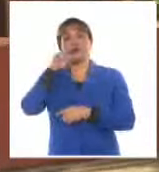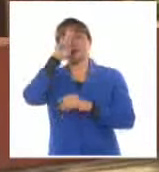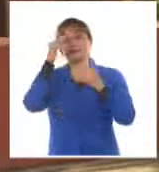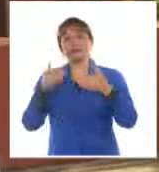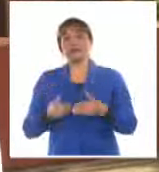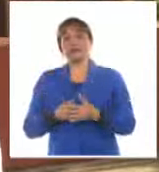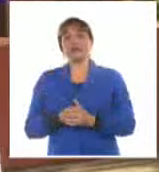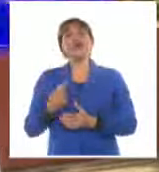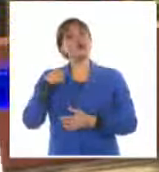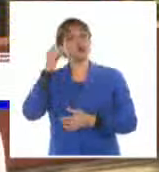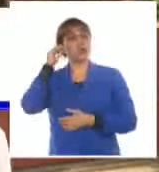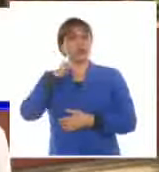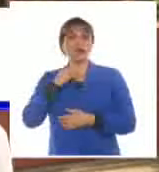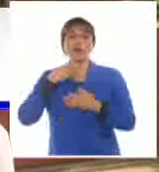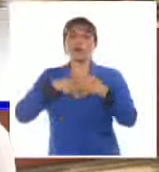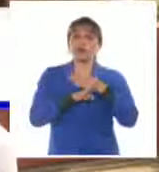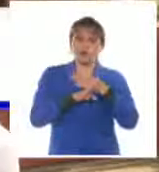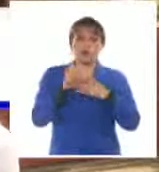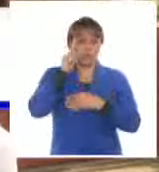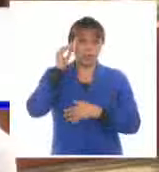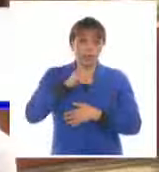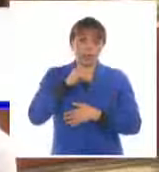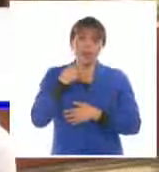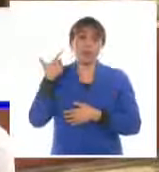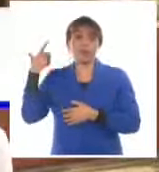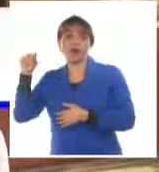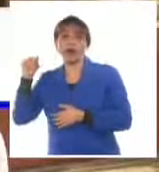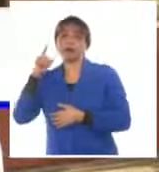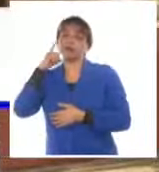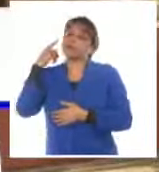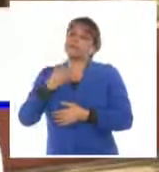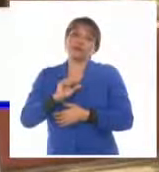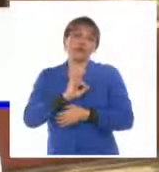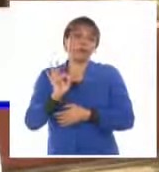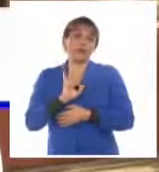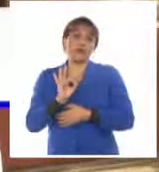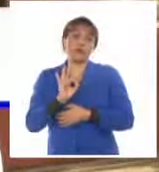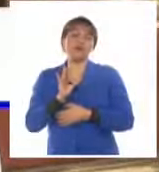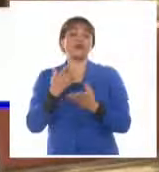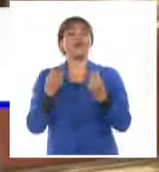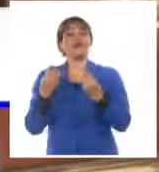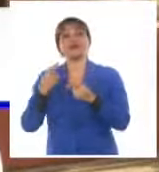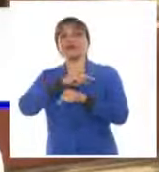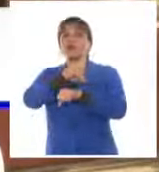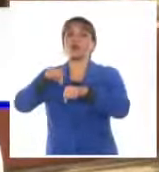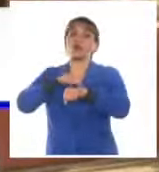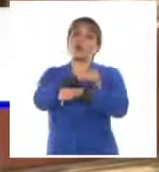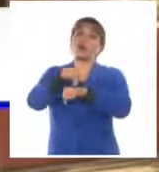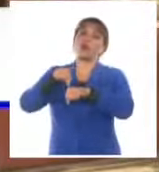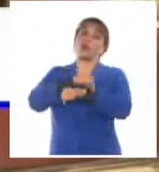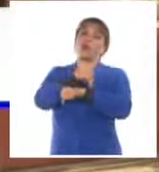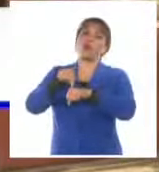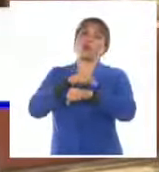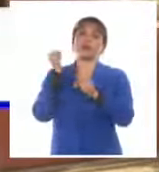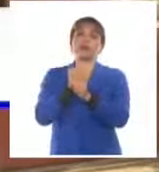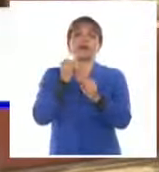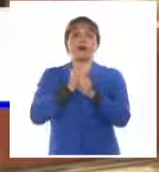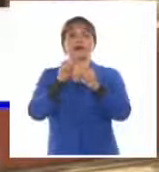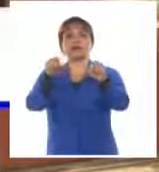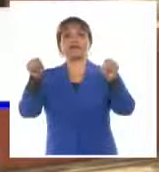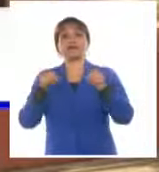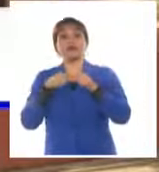sabe cuando uno entra, pero no cuando sale. Y entonces son unas cuantas horas, son pabellones grandes, un